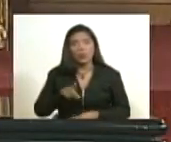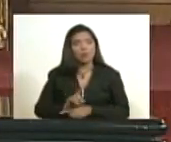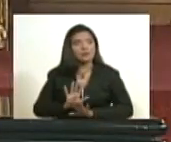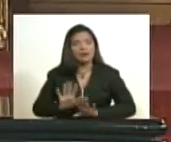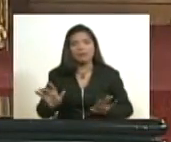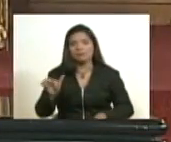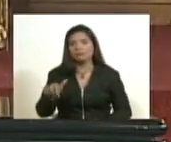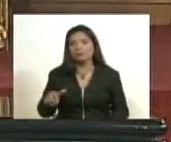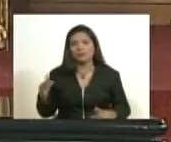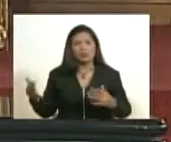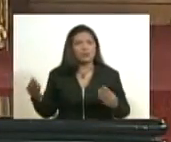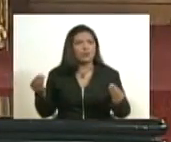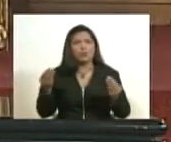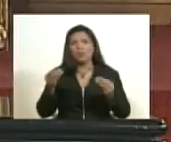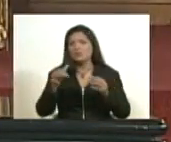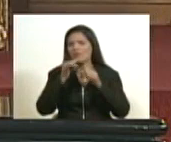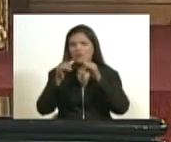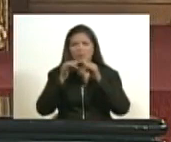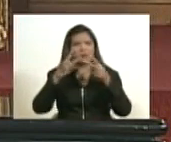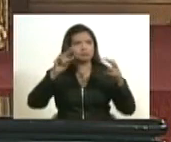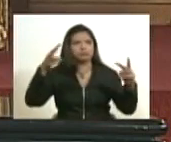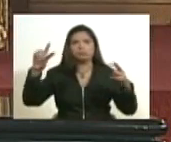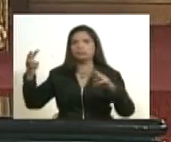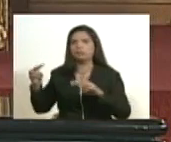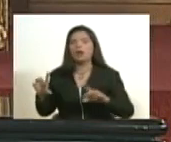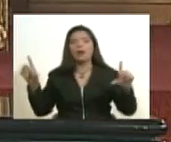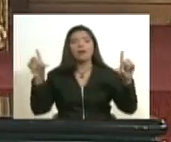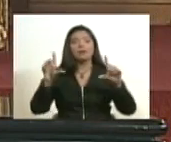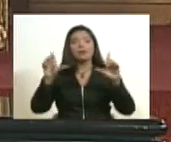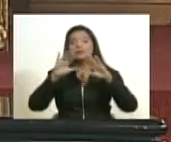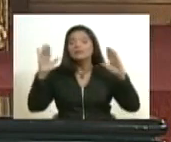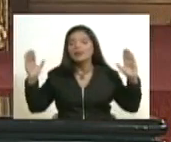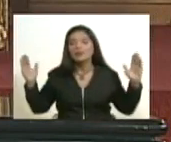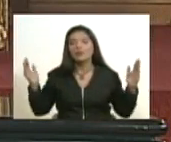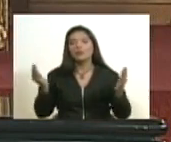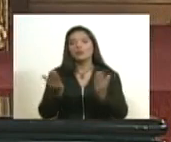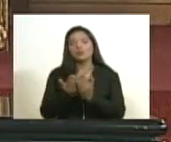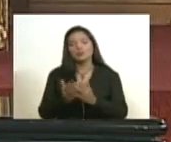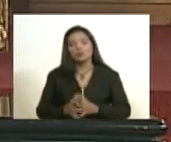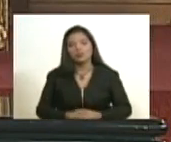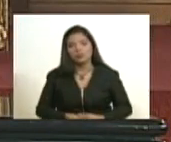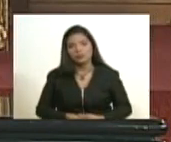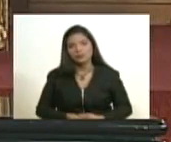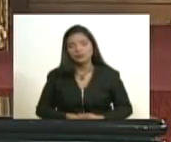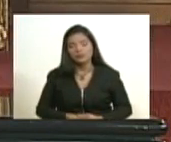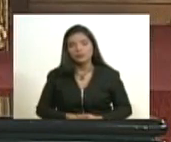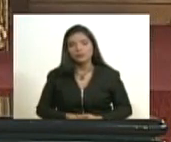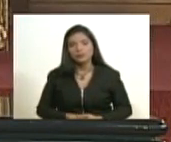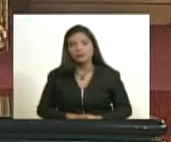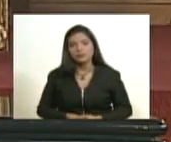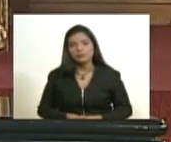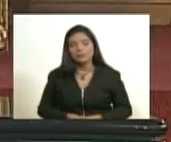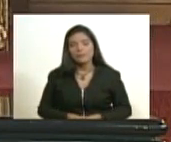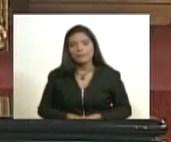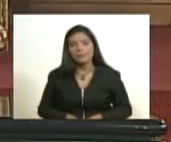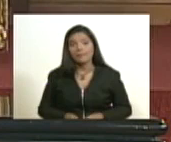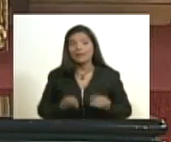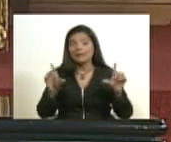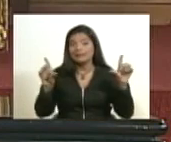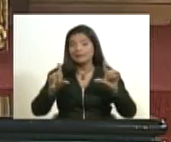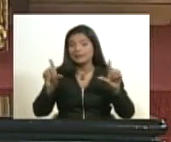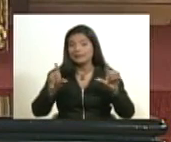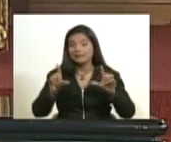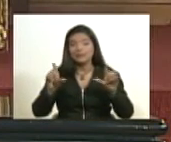que se desarrollen los medios de comunicación del mundo entero, los medios televisivos,